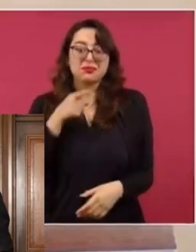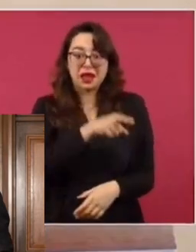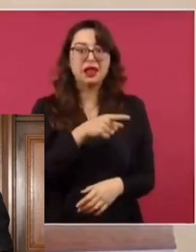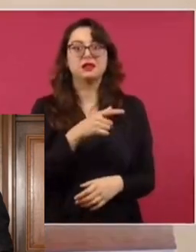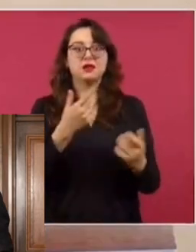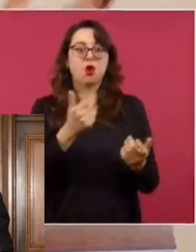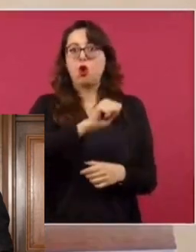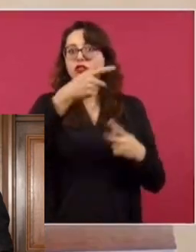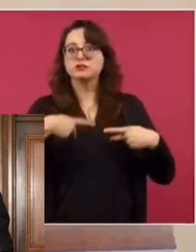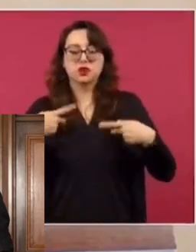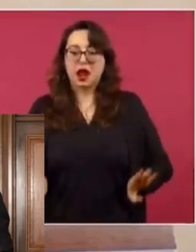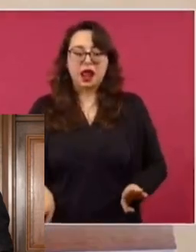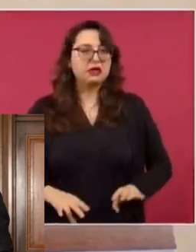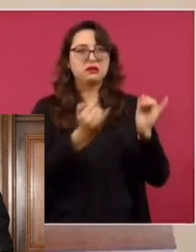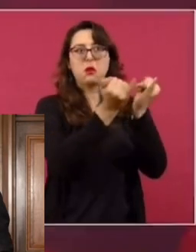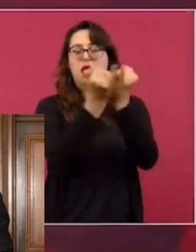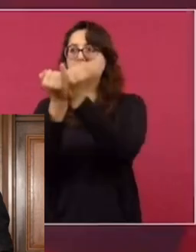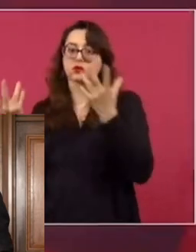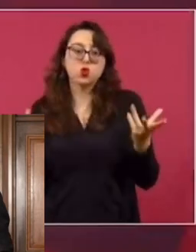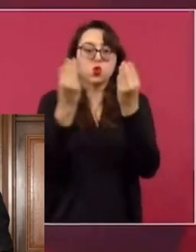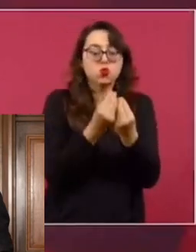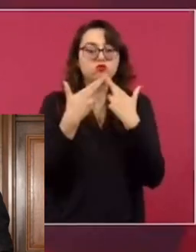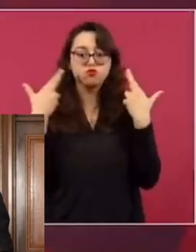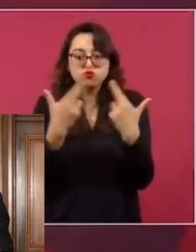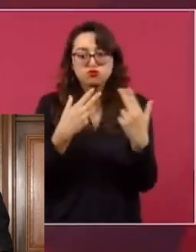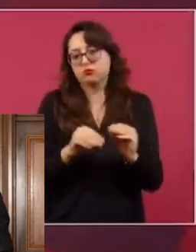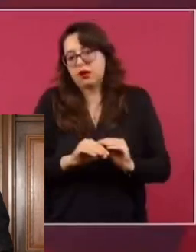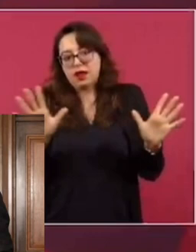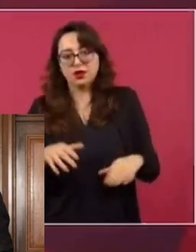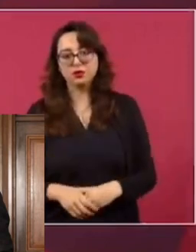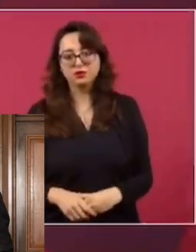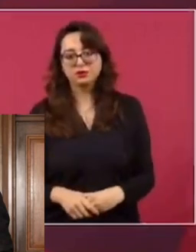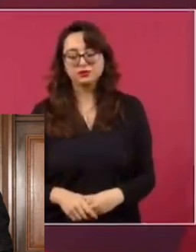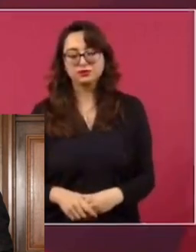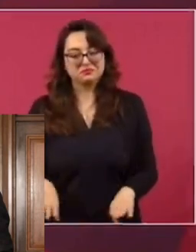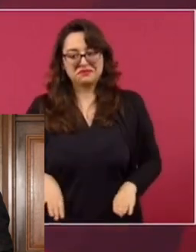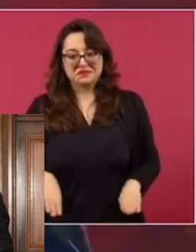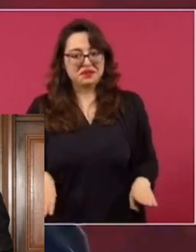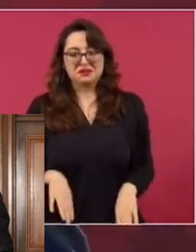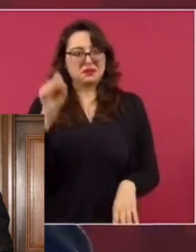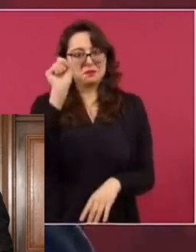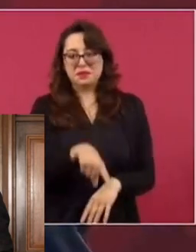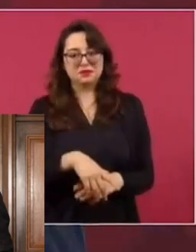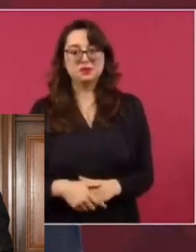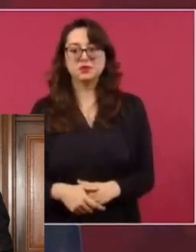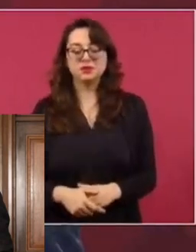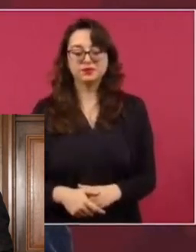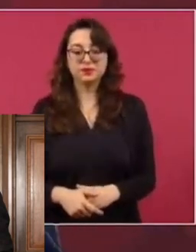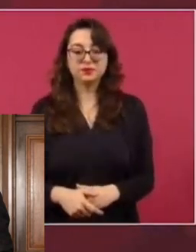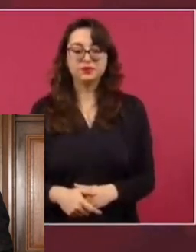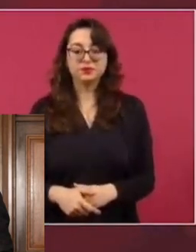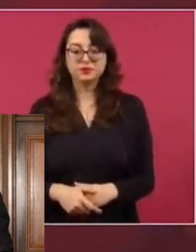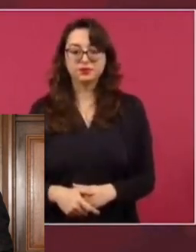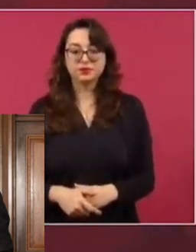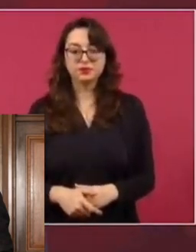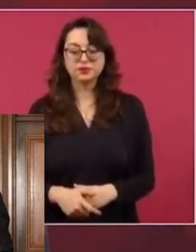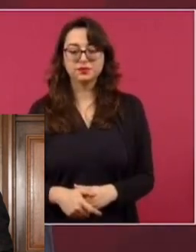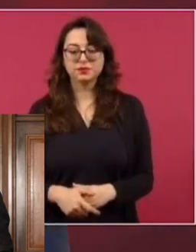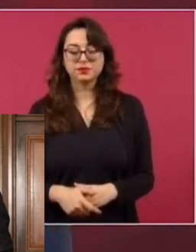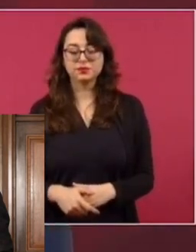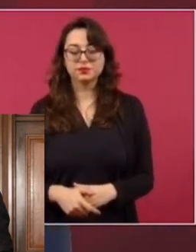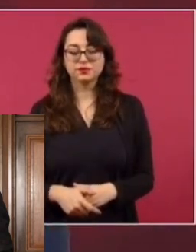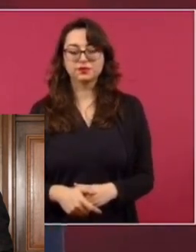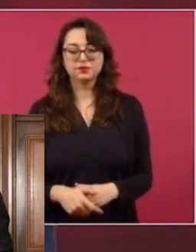amagro son iguales como con otros internacionalistas que están en Washington